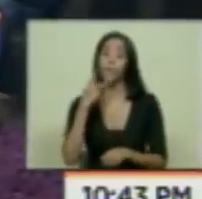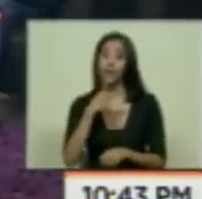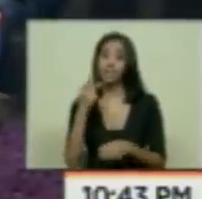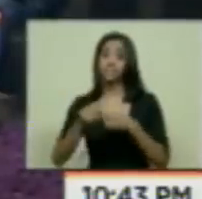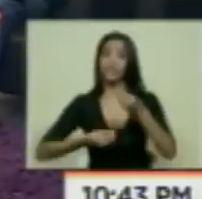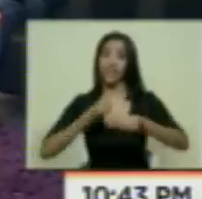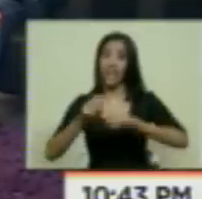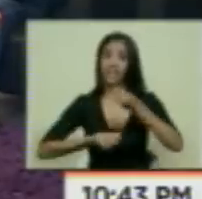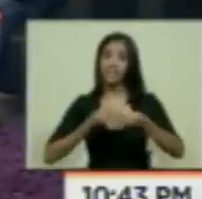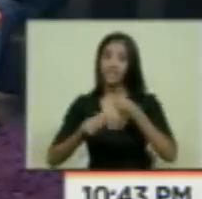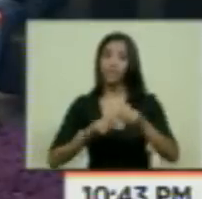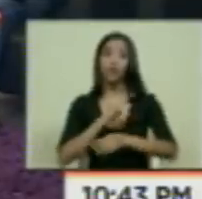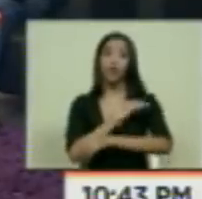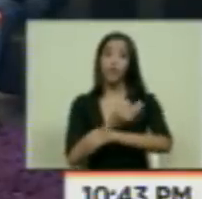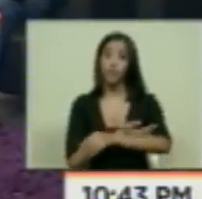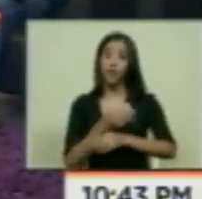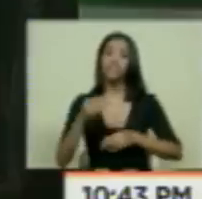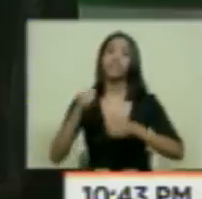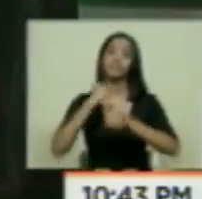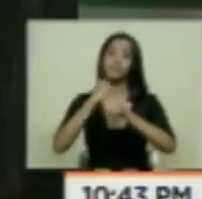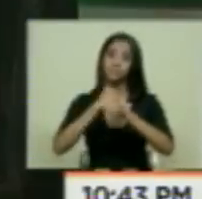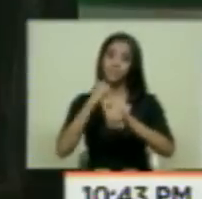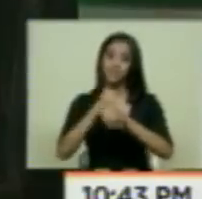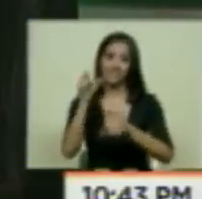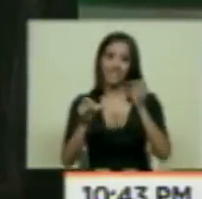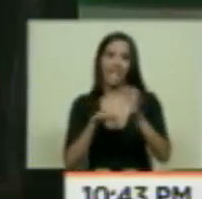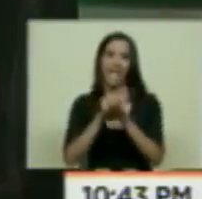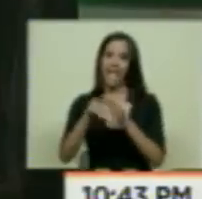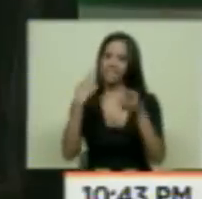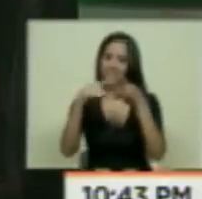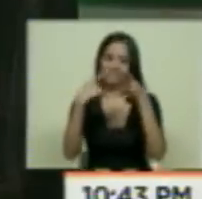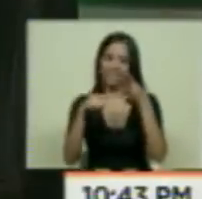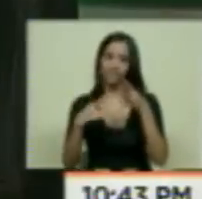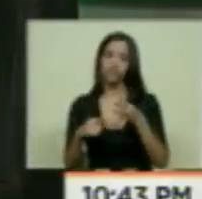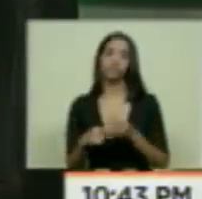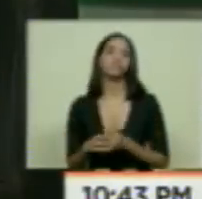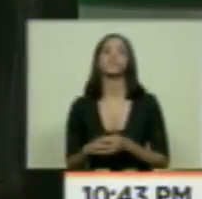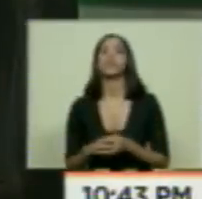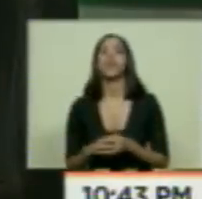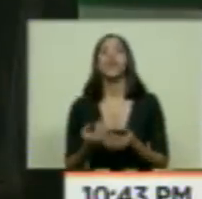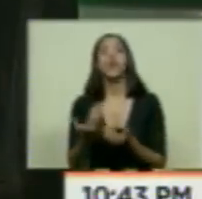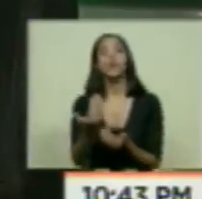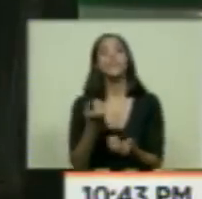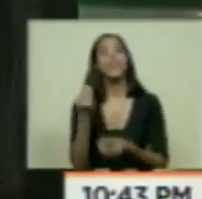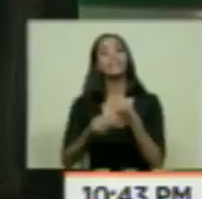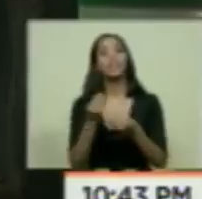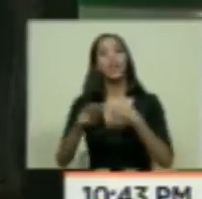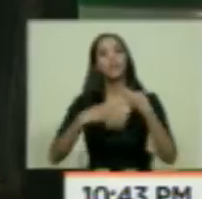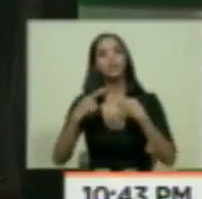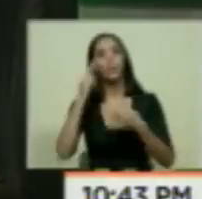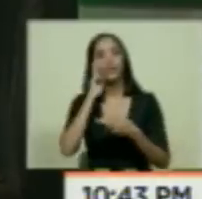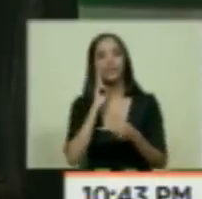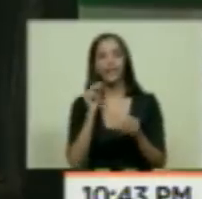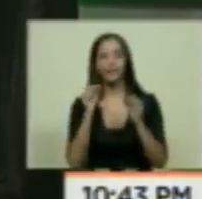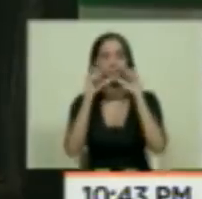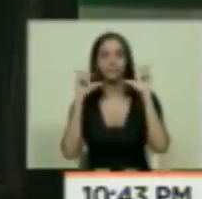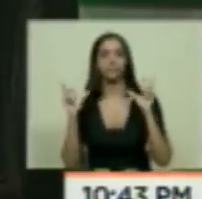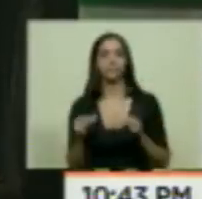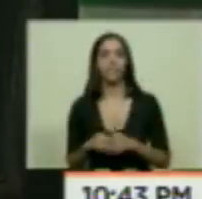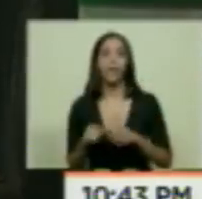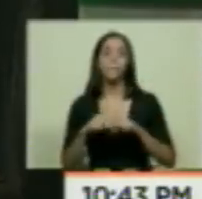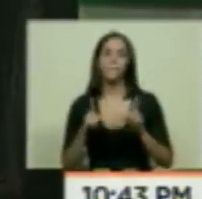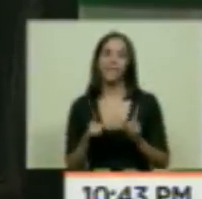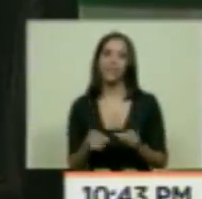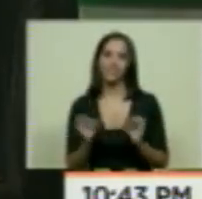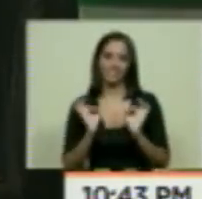una fuerza obrera, el desarrollo de las fuerzas productivas, etcétera, etcétera. Lo que viene haciendo la revolución bolivariana es inaudito. Pero a